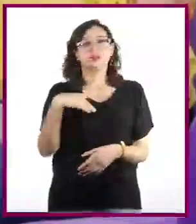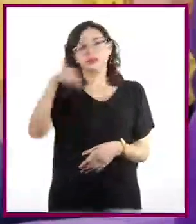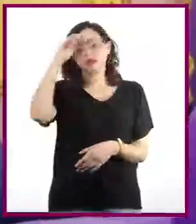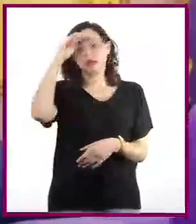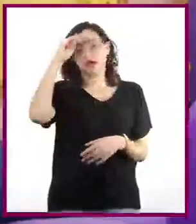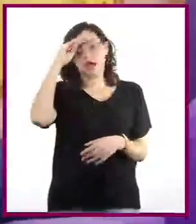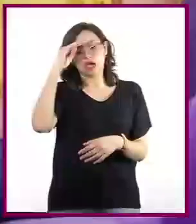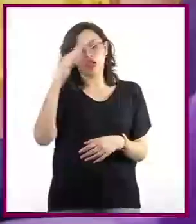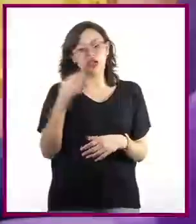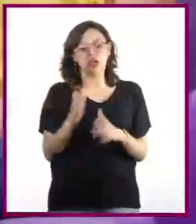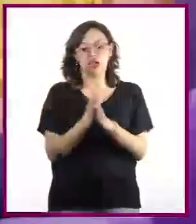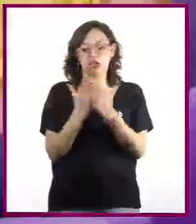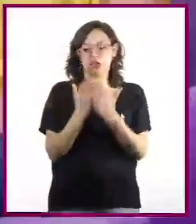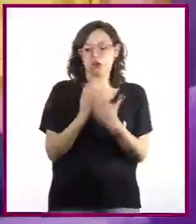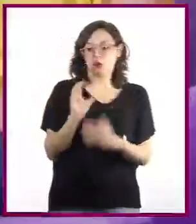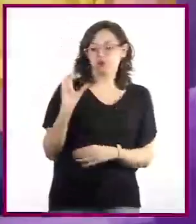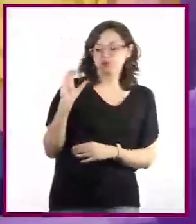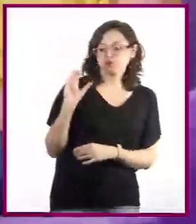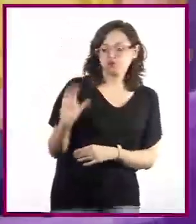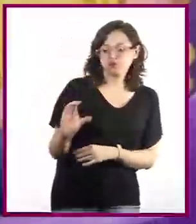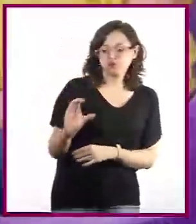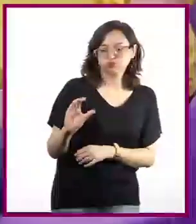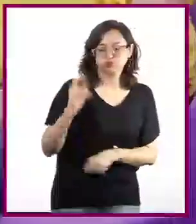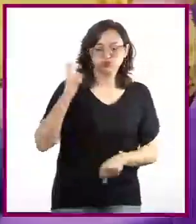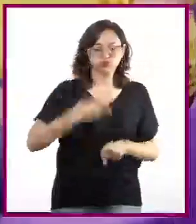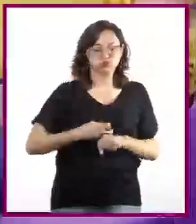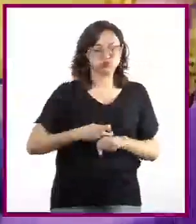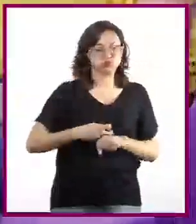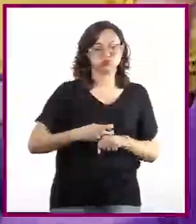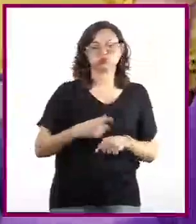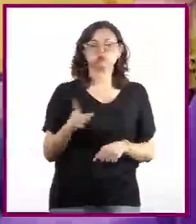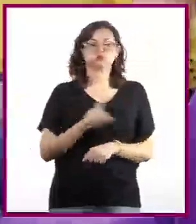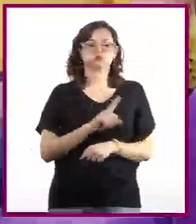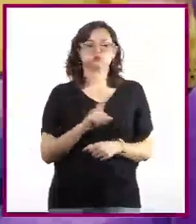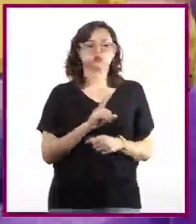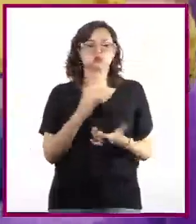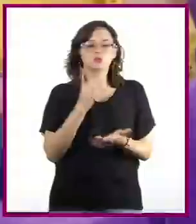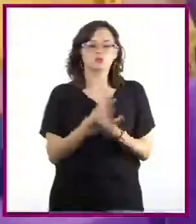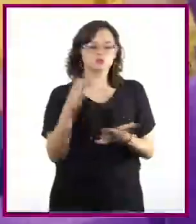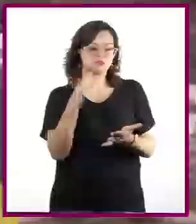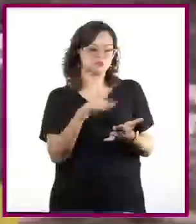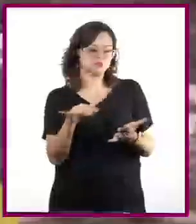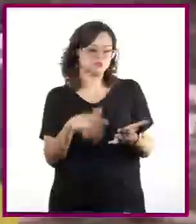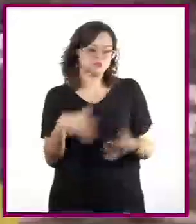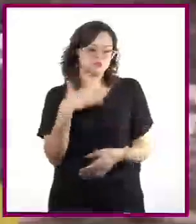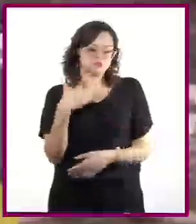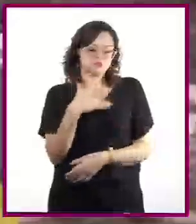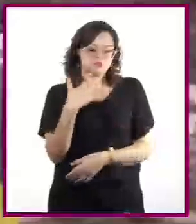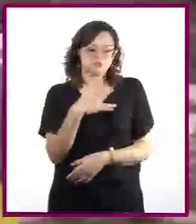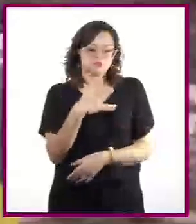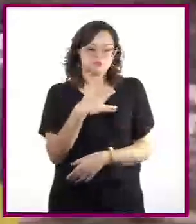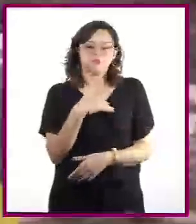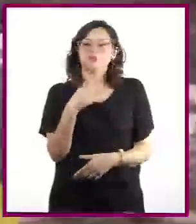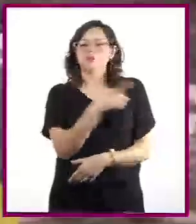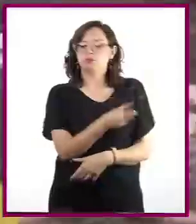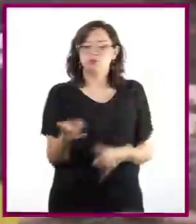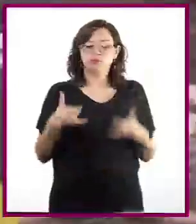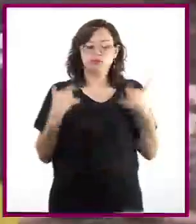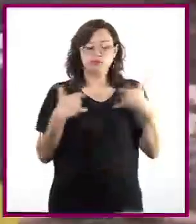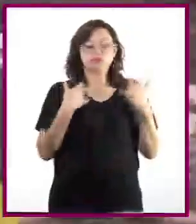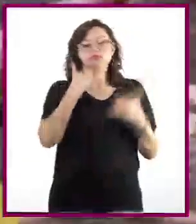tamaño, por el grosor de los libros, por las pastas duras o blandas, sino por la emoción que te provocan. Y si los jóvenes quieren